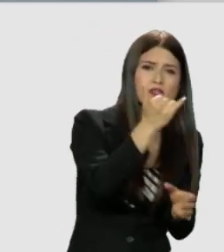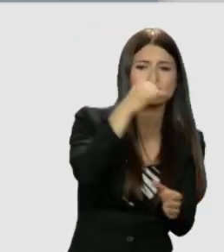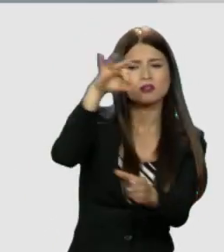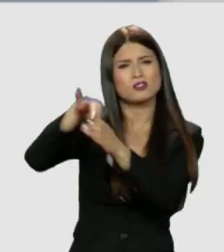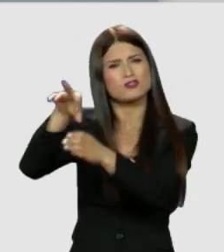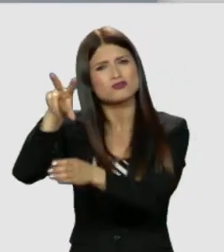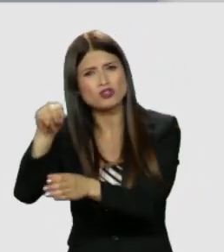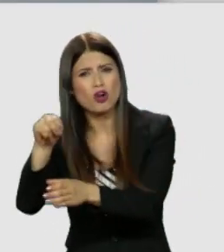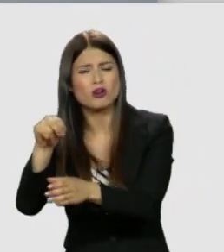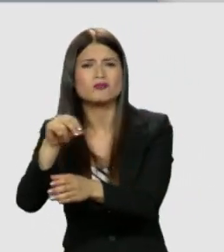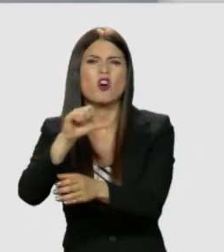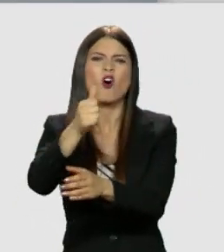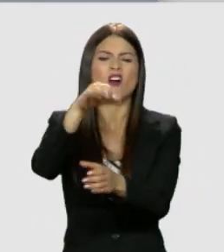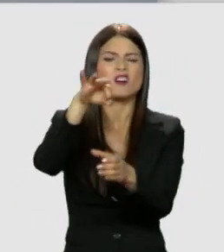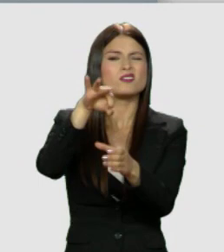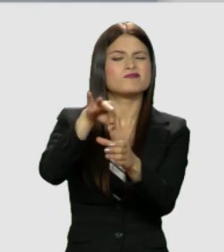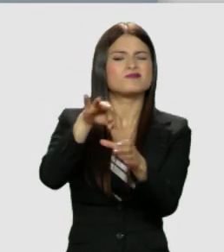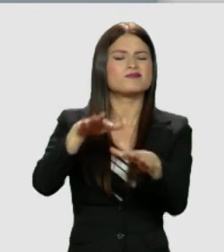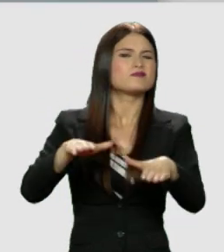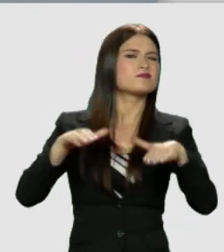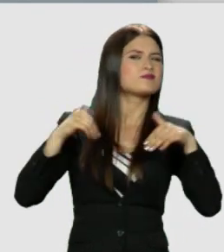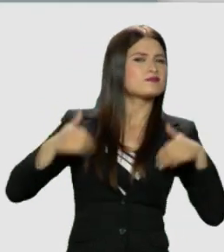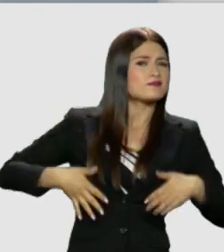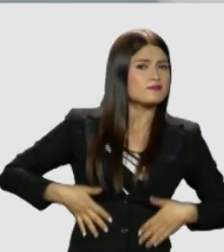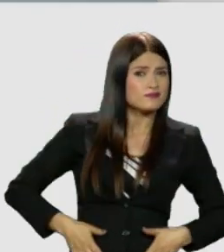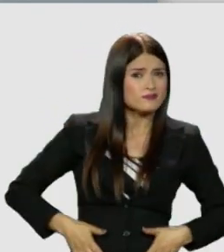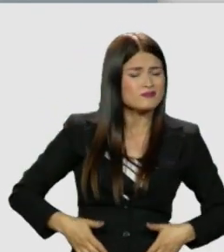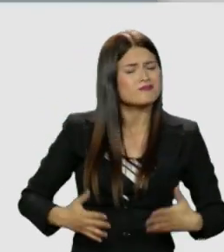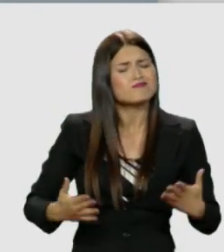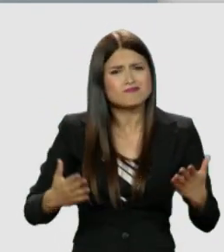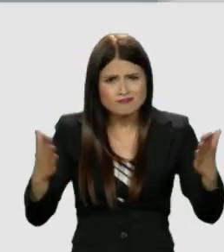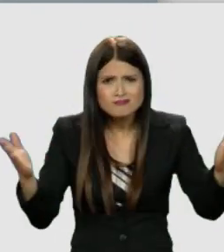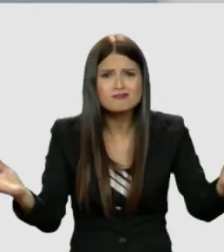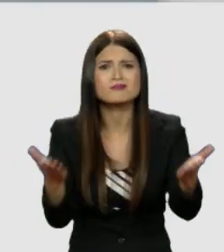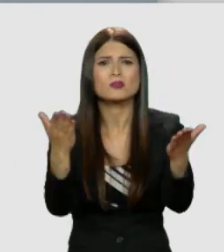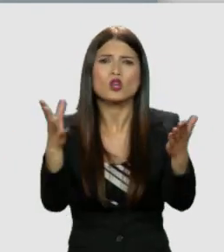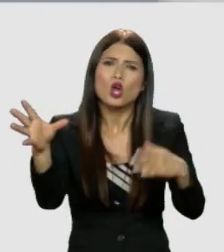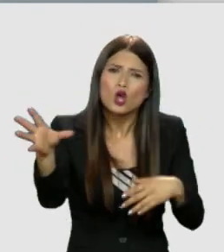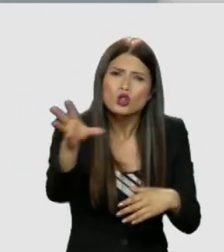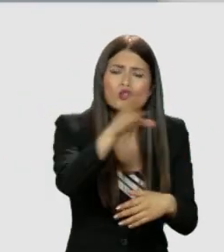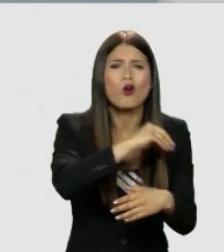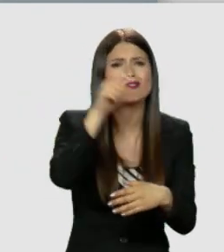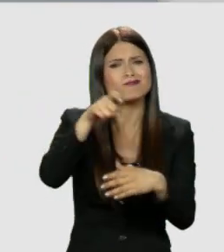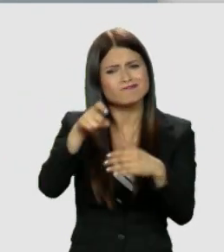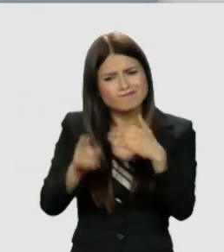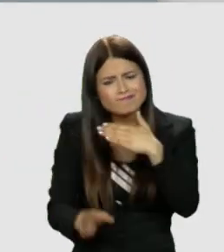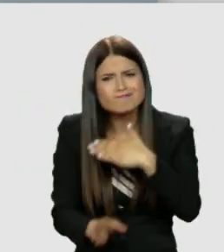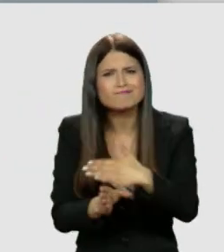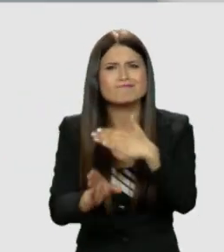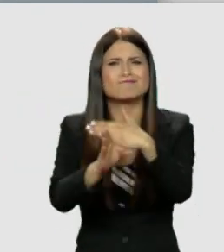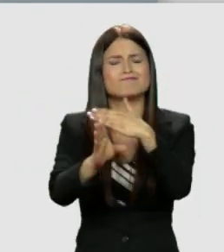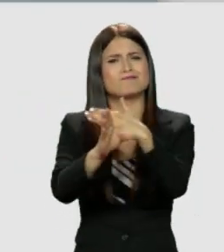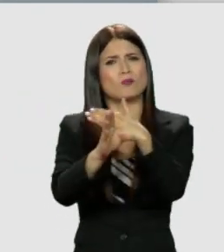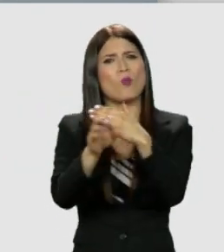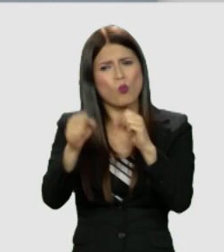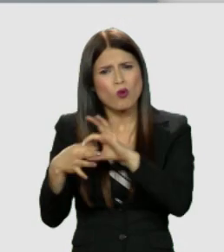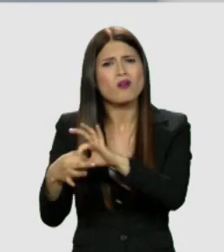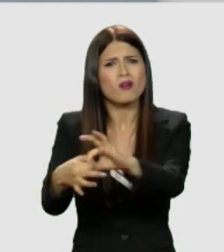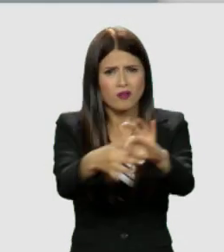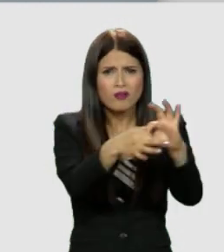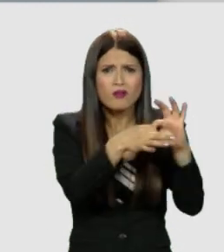votaron tenemos que avanzar podemos hacerlo de manera concertada y con la participación de